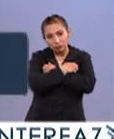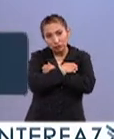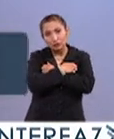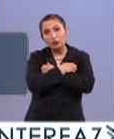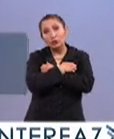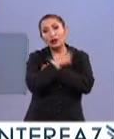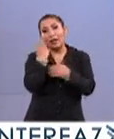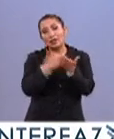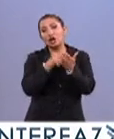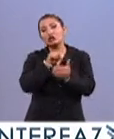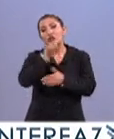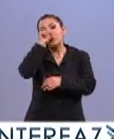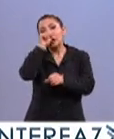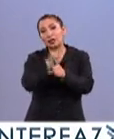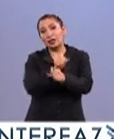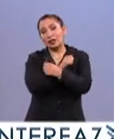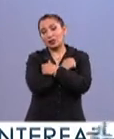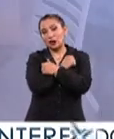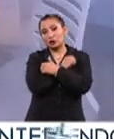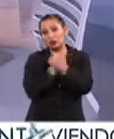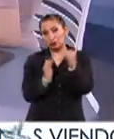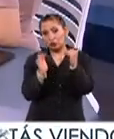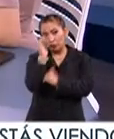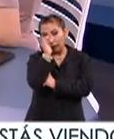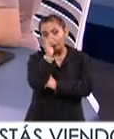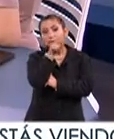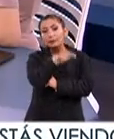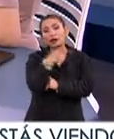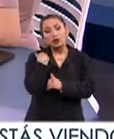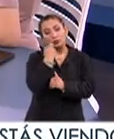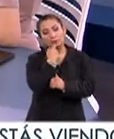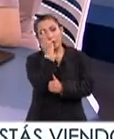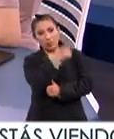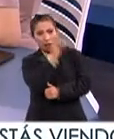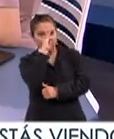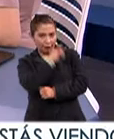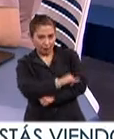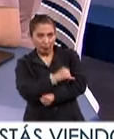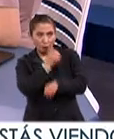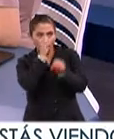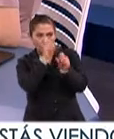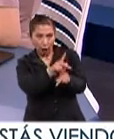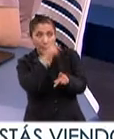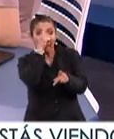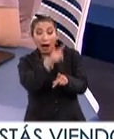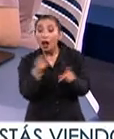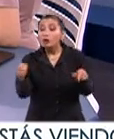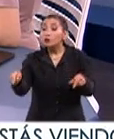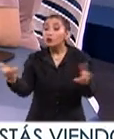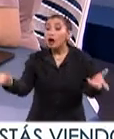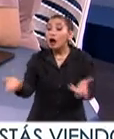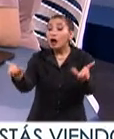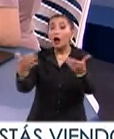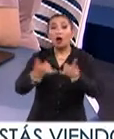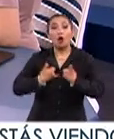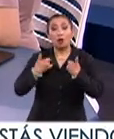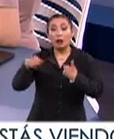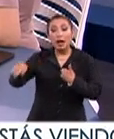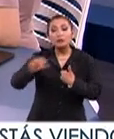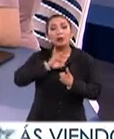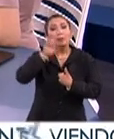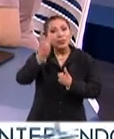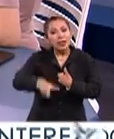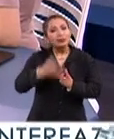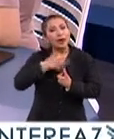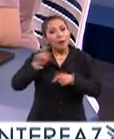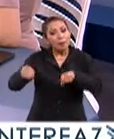en la Subsecretaría de Educación Superior, que nos han instruido nuestros jefes para propiciar que los jóvenes puedan